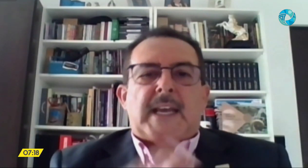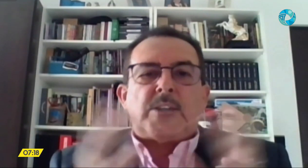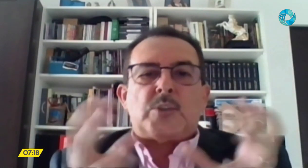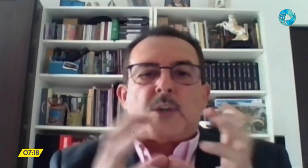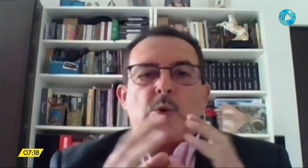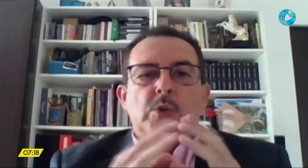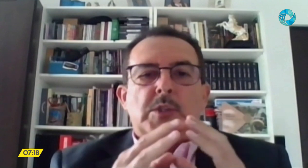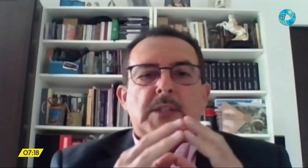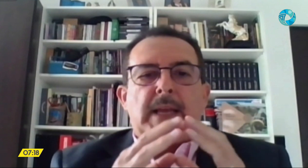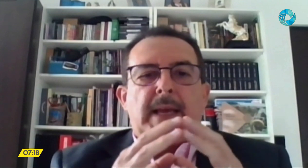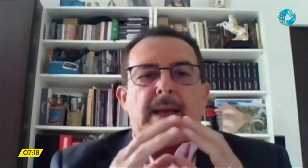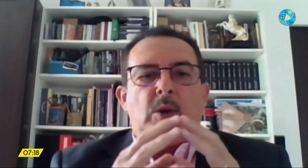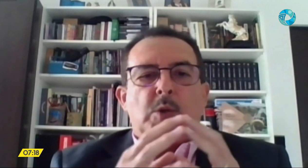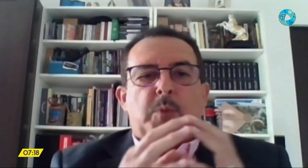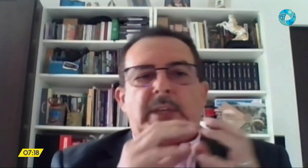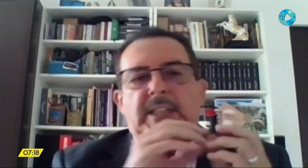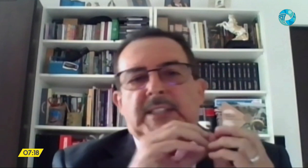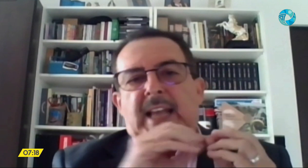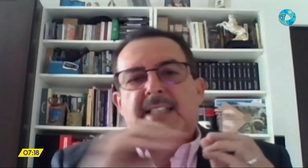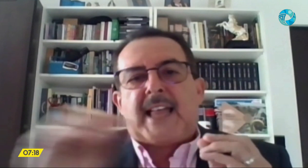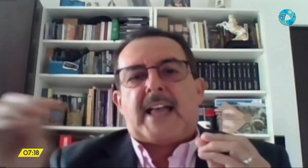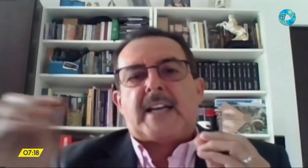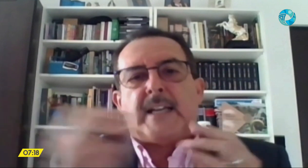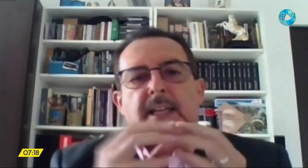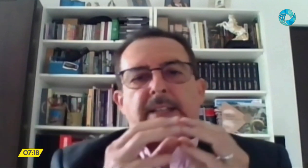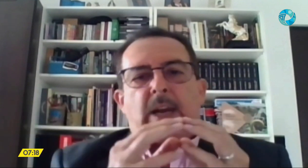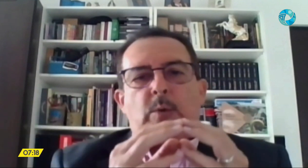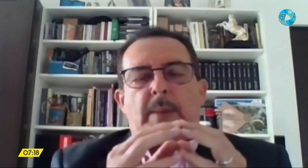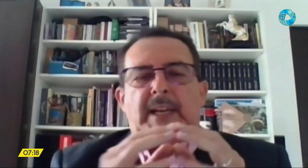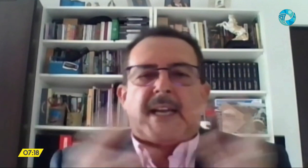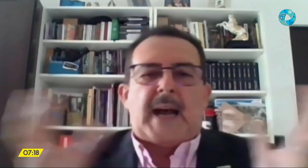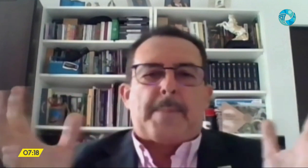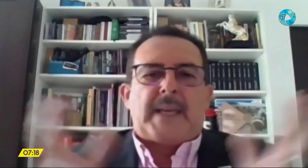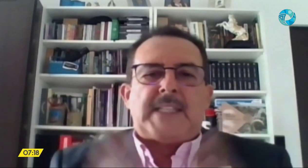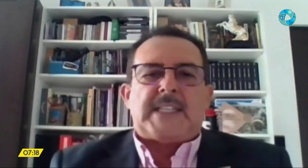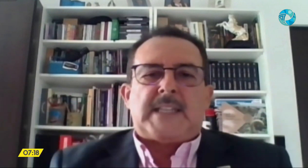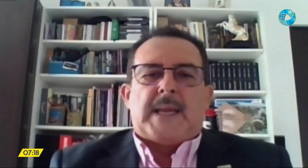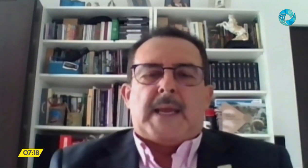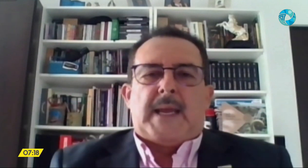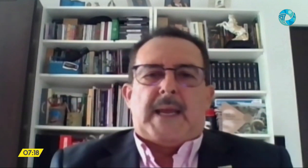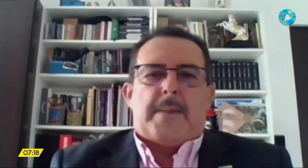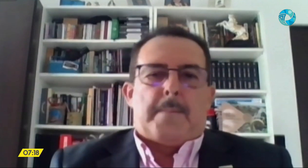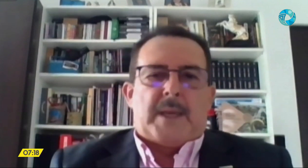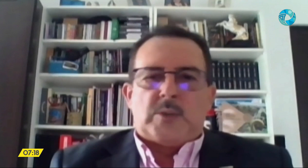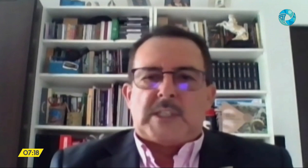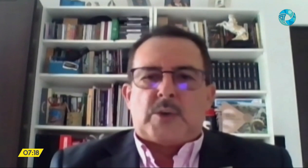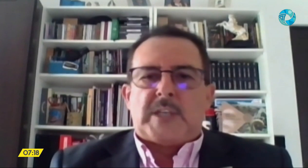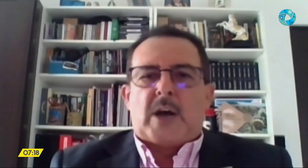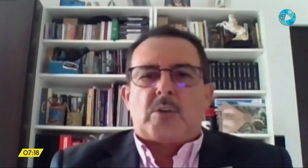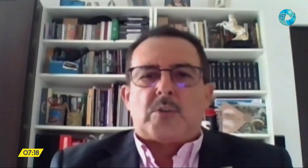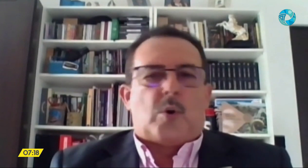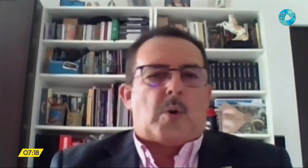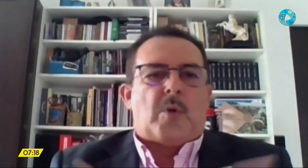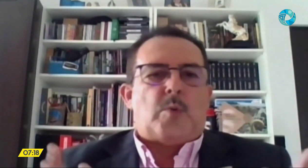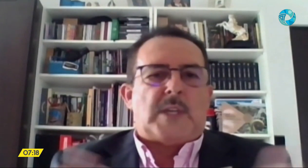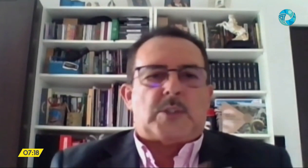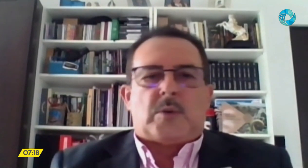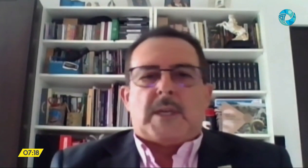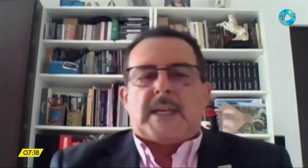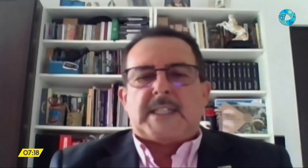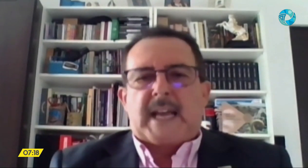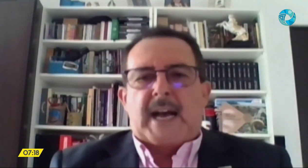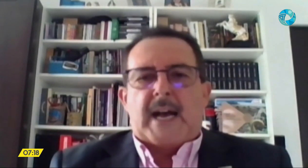esos recursos los podrían trasladar de alguna manera a países menos desarrollados o como el nuestro,